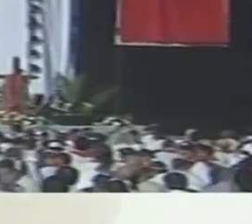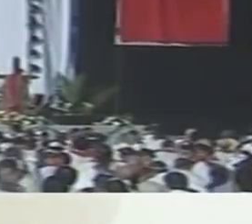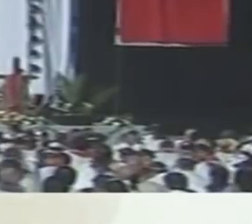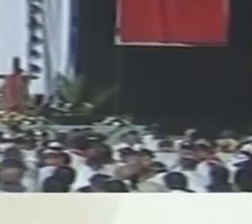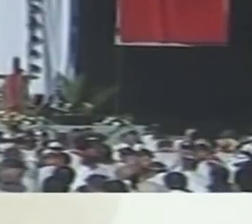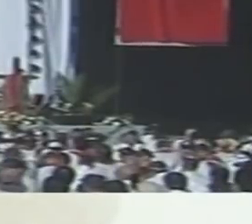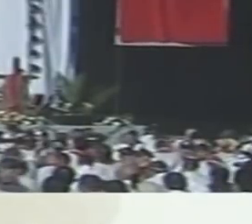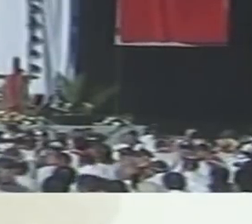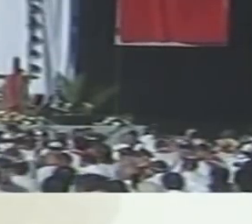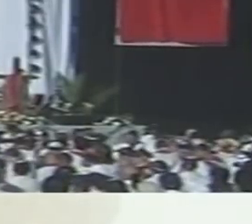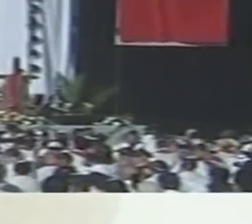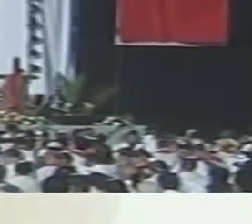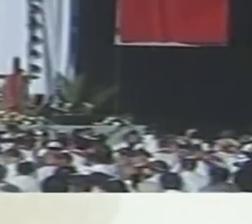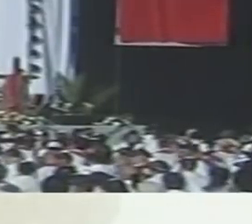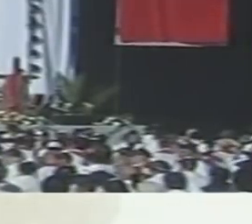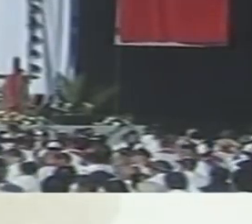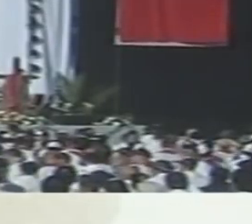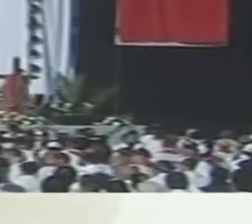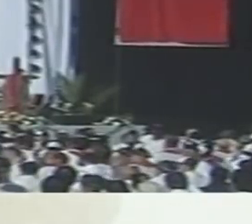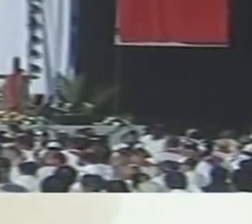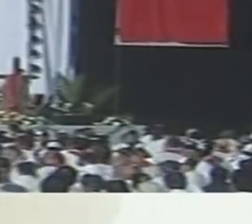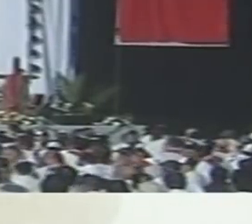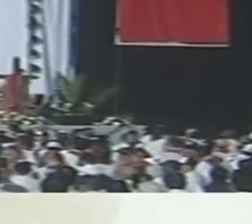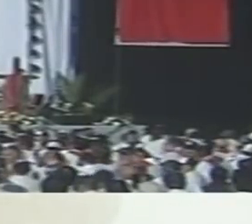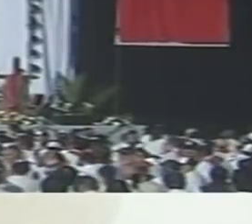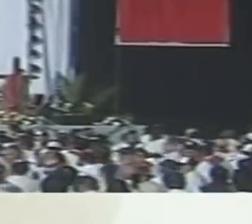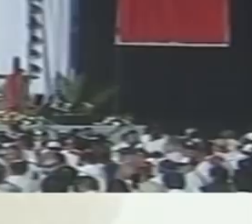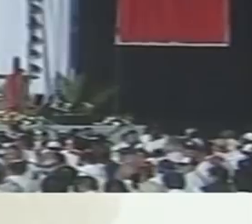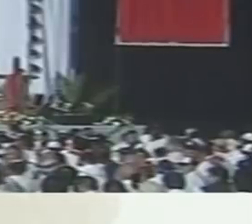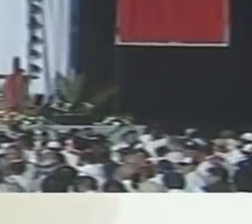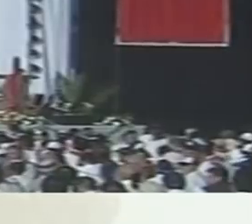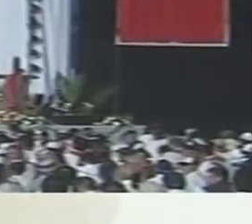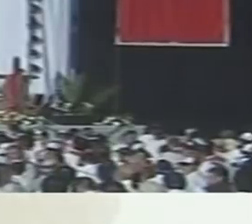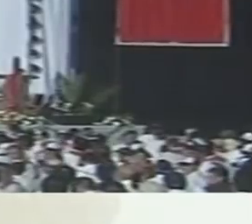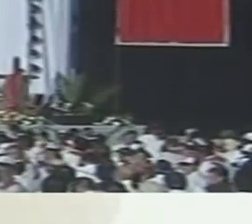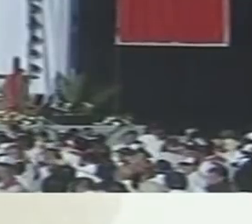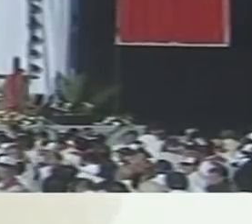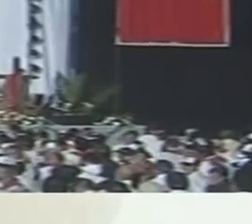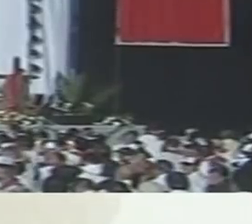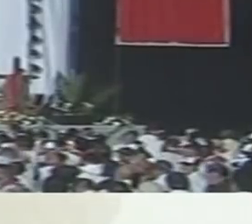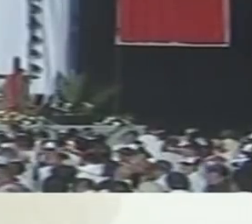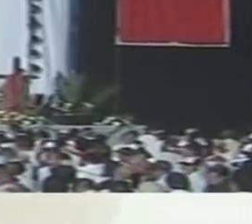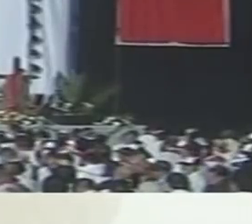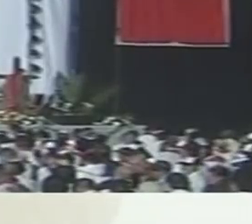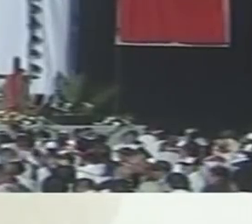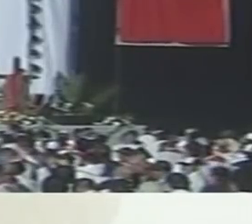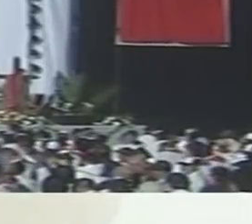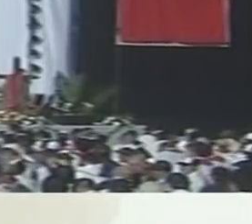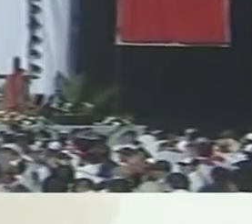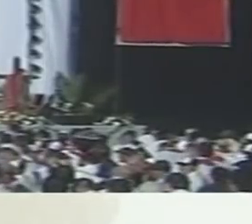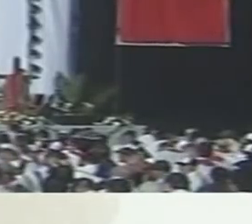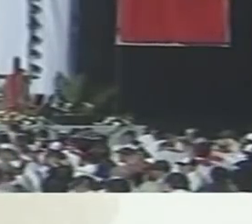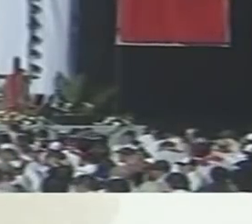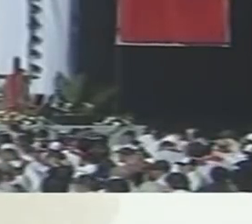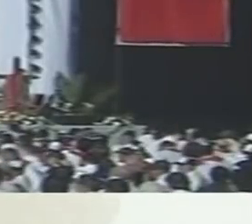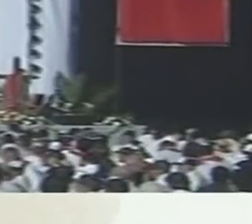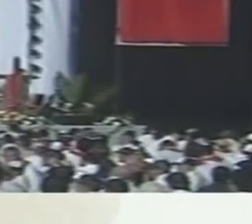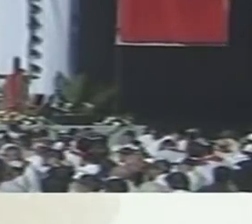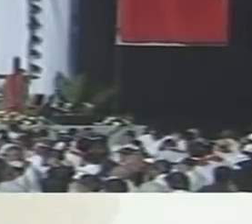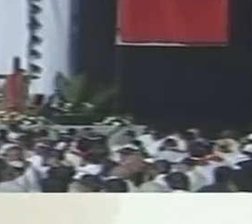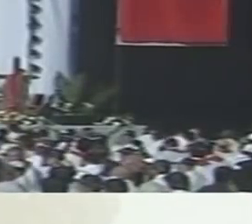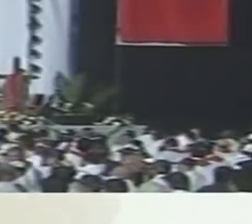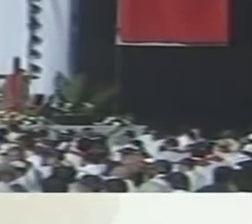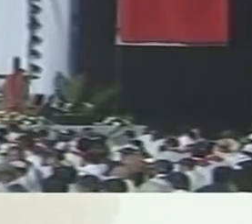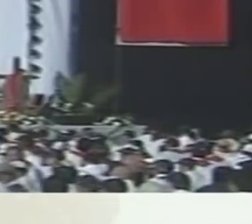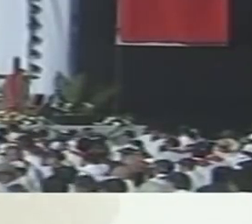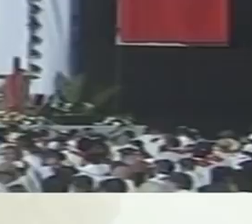el padre Jorge Leiva, adaptación de un joven riojano llamado Matías Mercado.